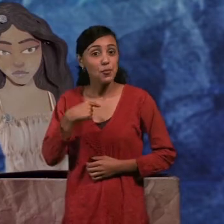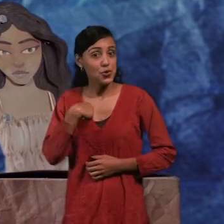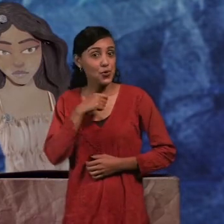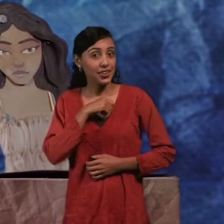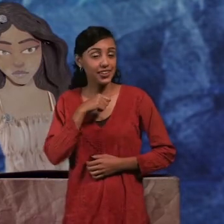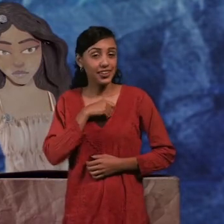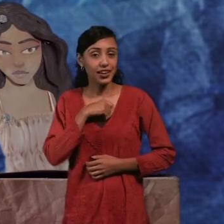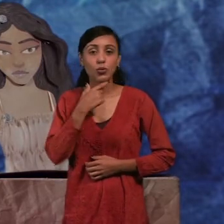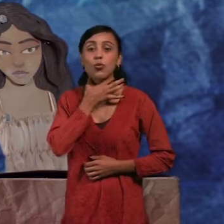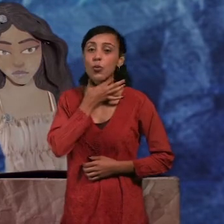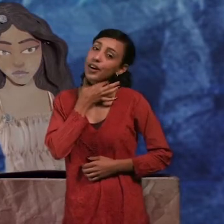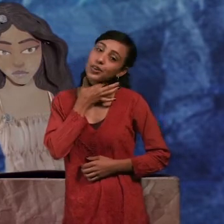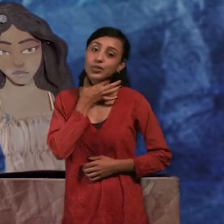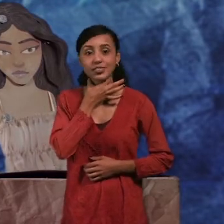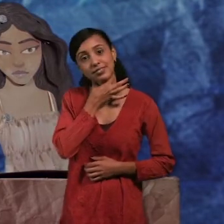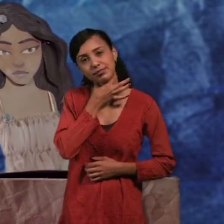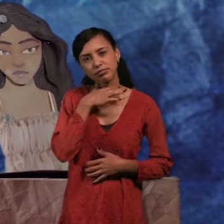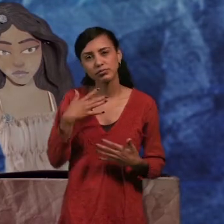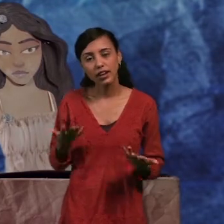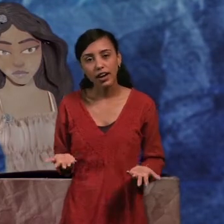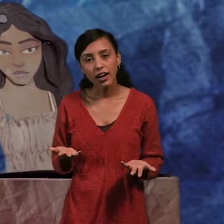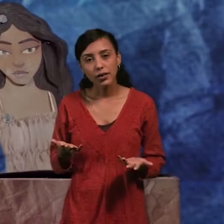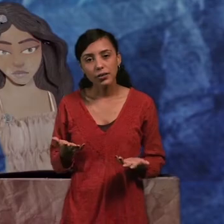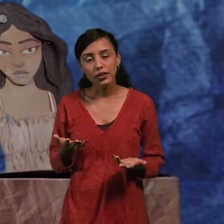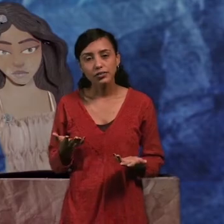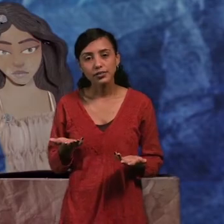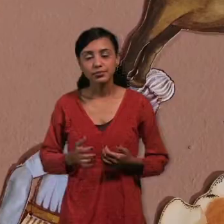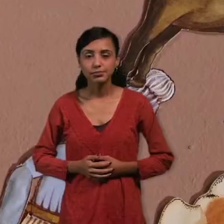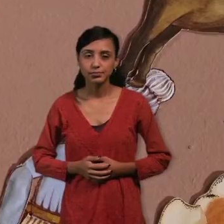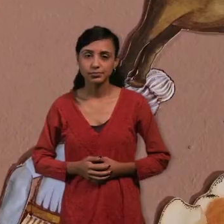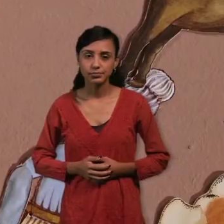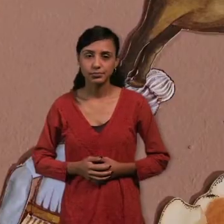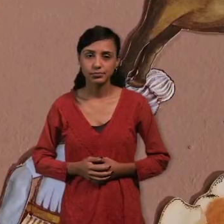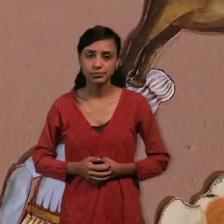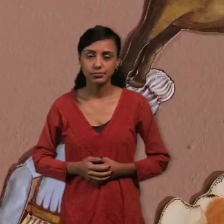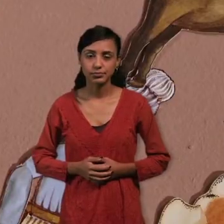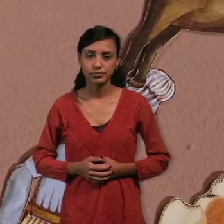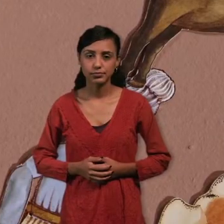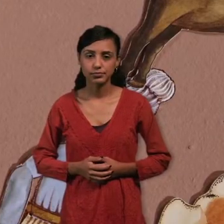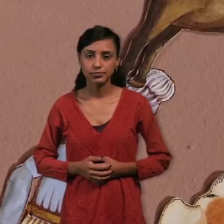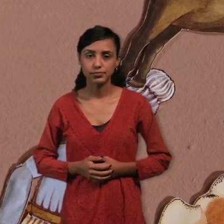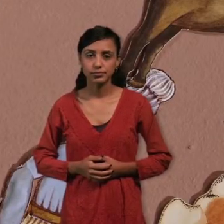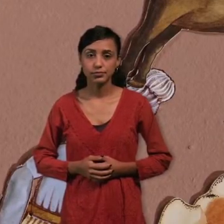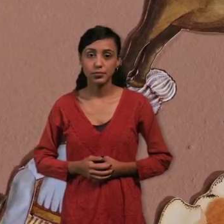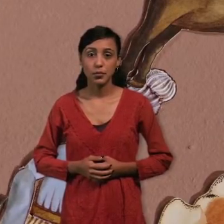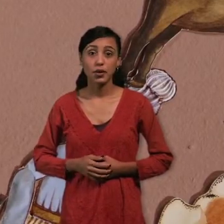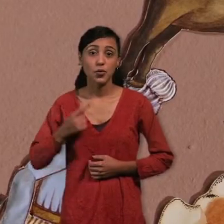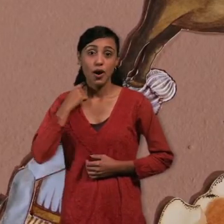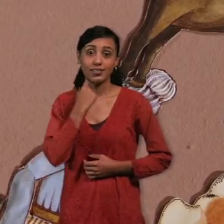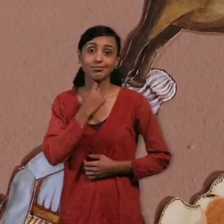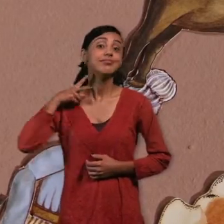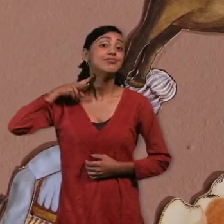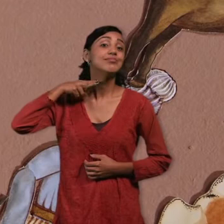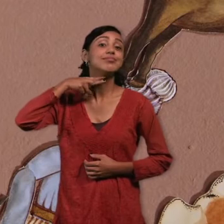hacer la articulación del cuello, ¿qué sería lo lógico? Lo lógico sería que yo cortara la cabeza de mi